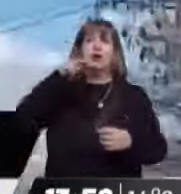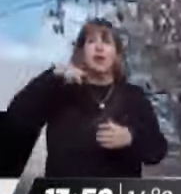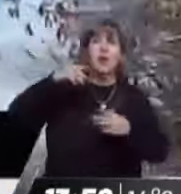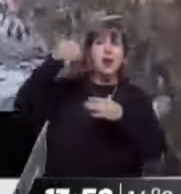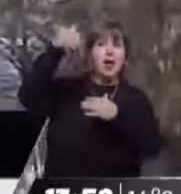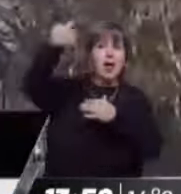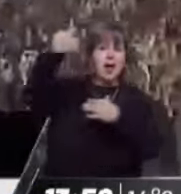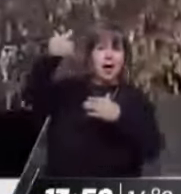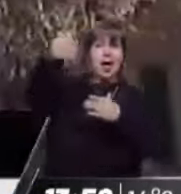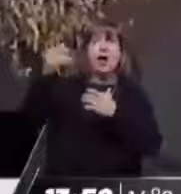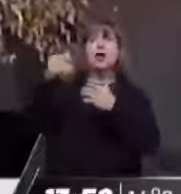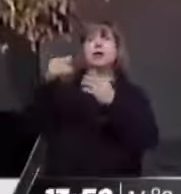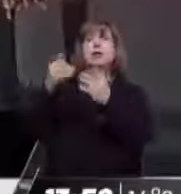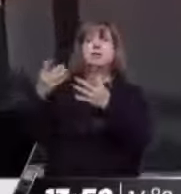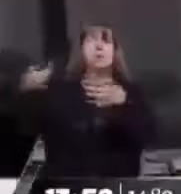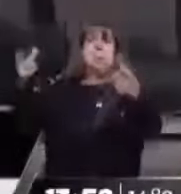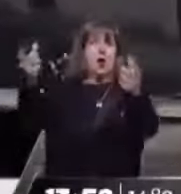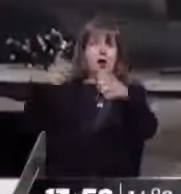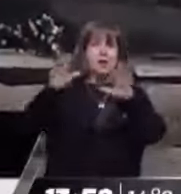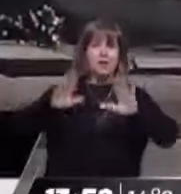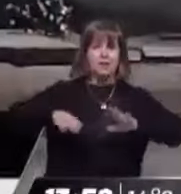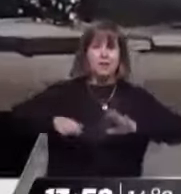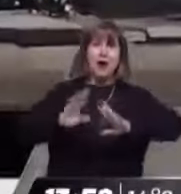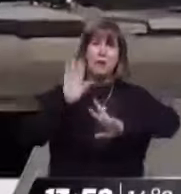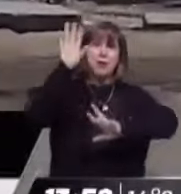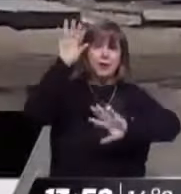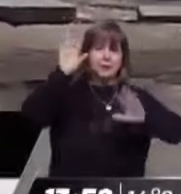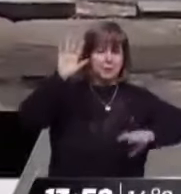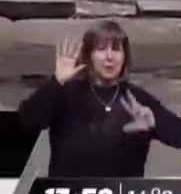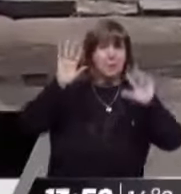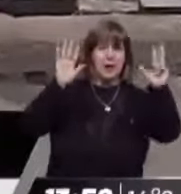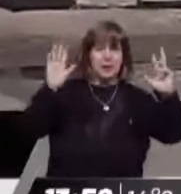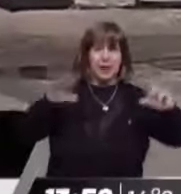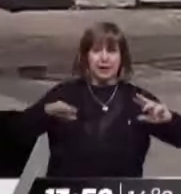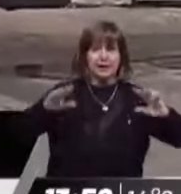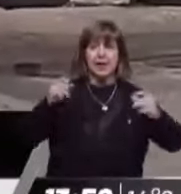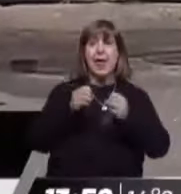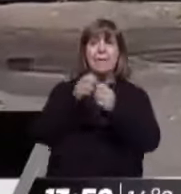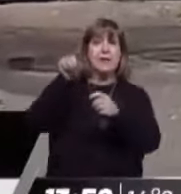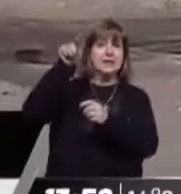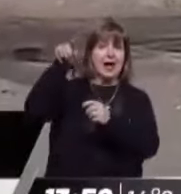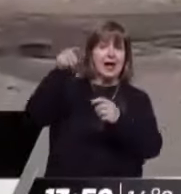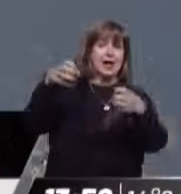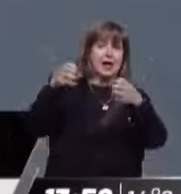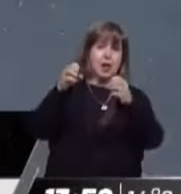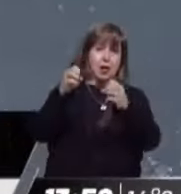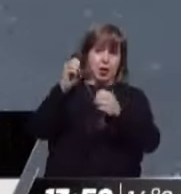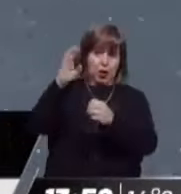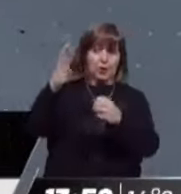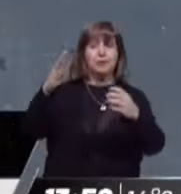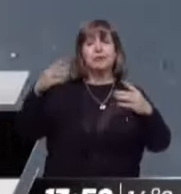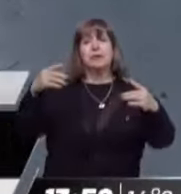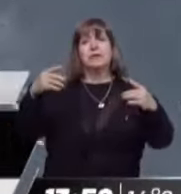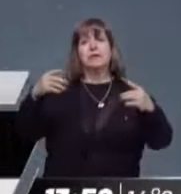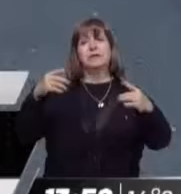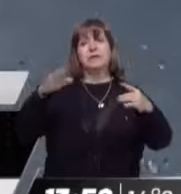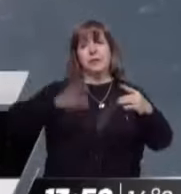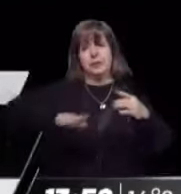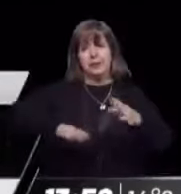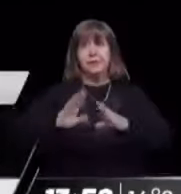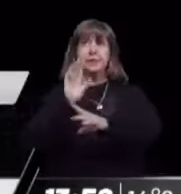encuentro deportivo. Todo comienza en el club, para contarles. ¿Por qué? Porque se encontraban estos dos clubes de